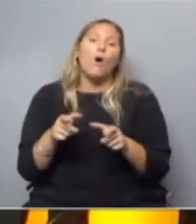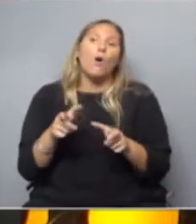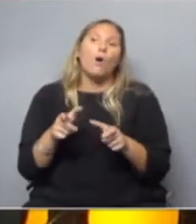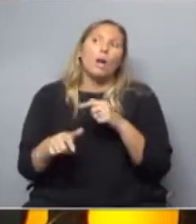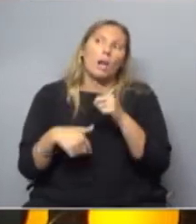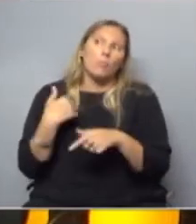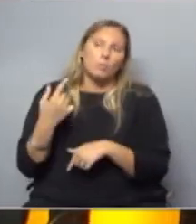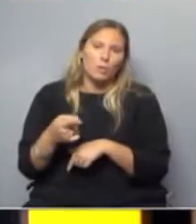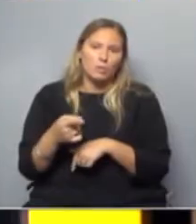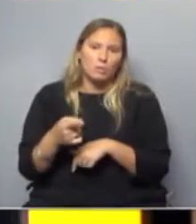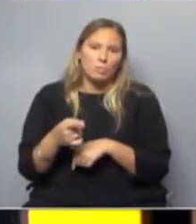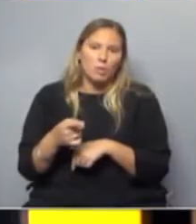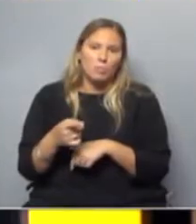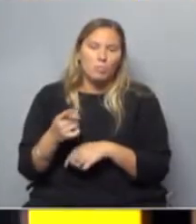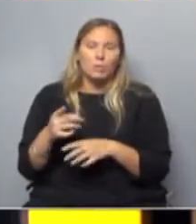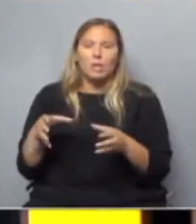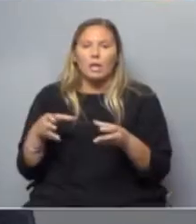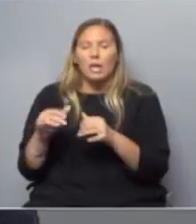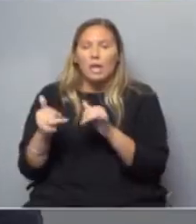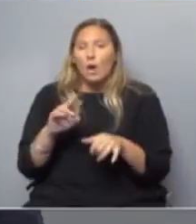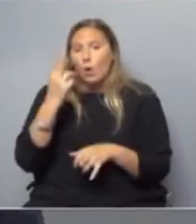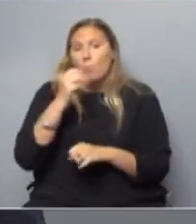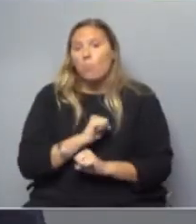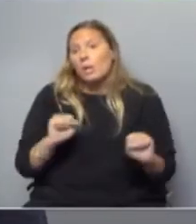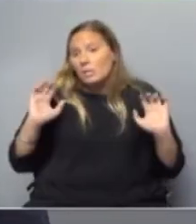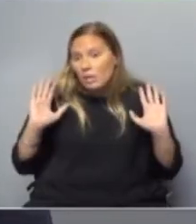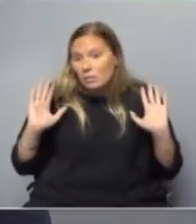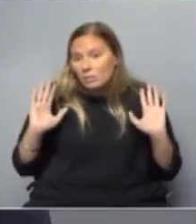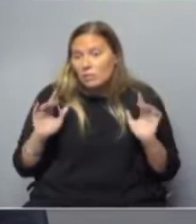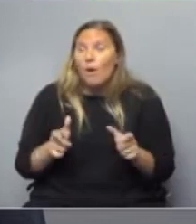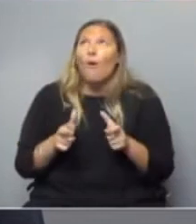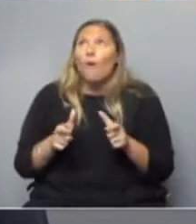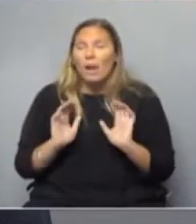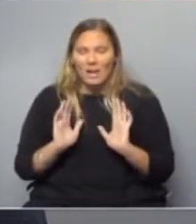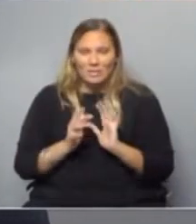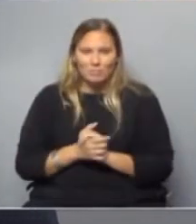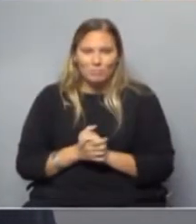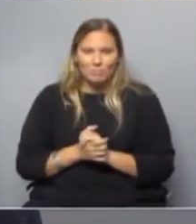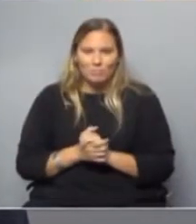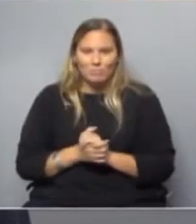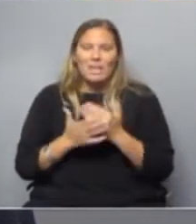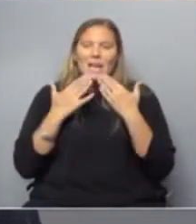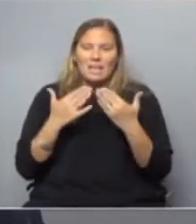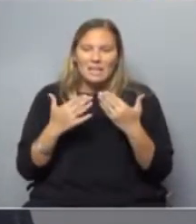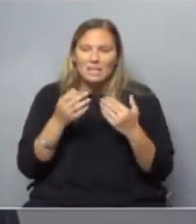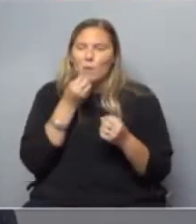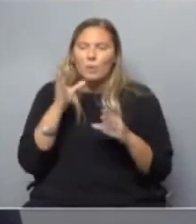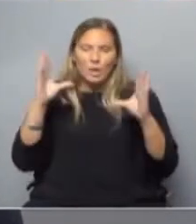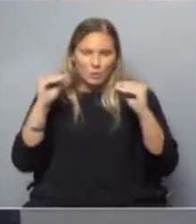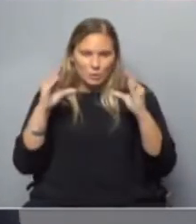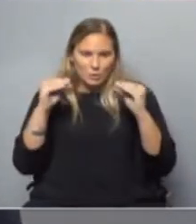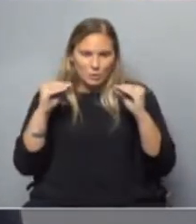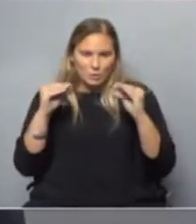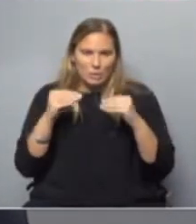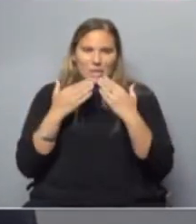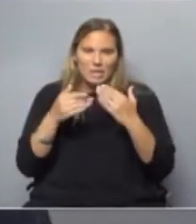sea porque estrenó la Celeste el campo de juego. ¿Quién te dice? ¿Quién te dice? Ojalá que sí. Muchas gracias y buenas noches.